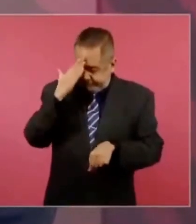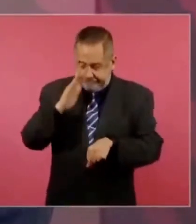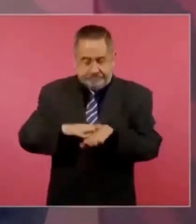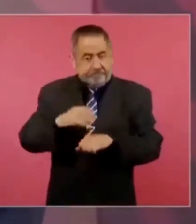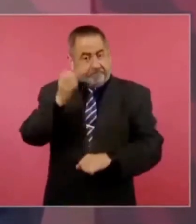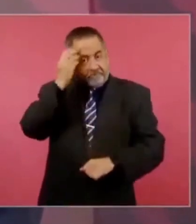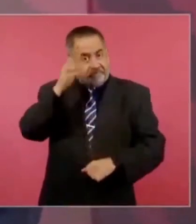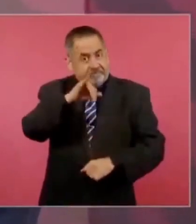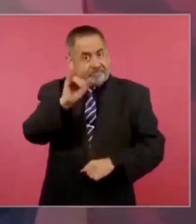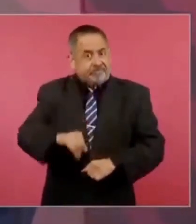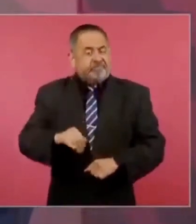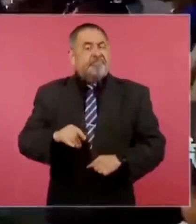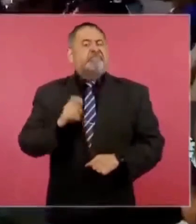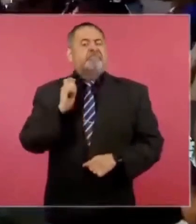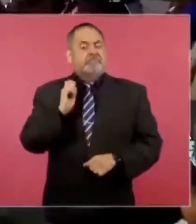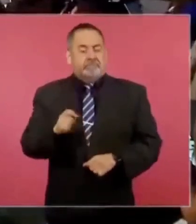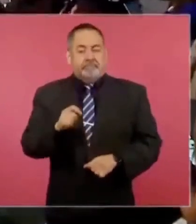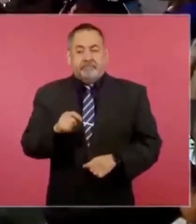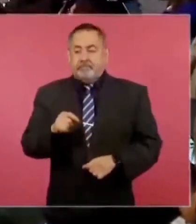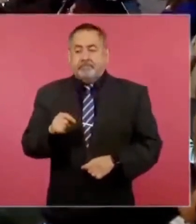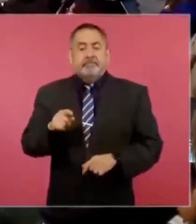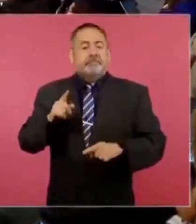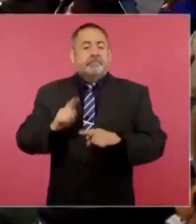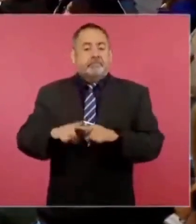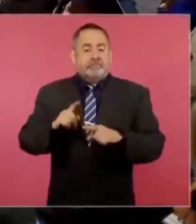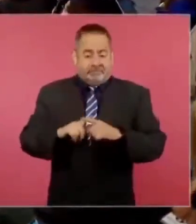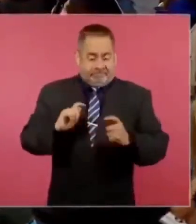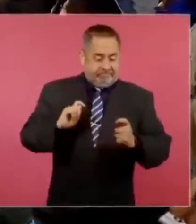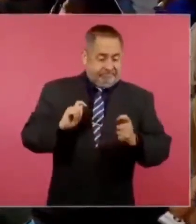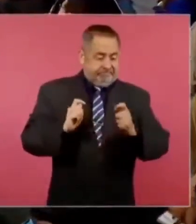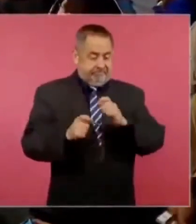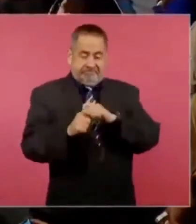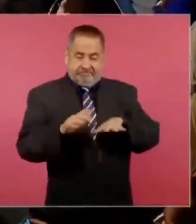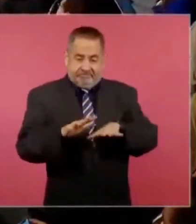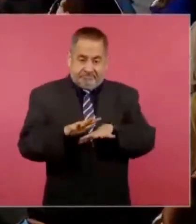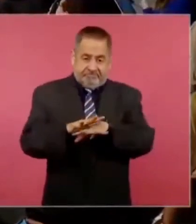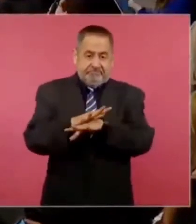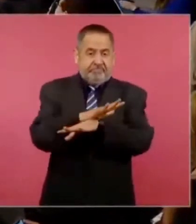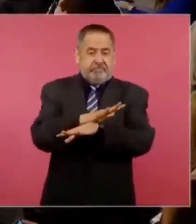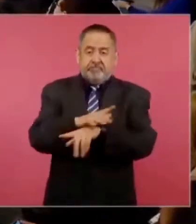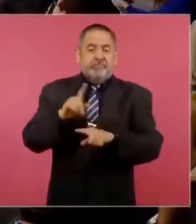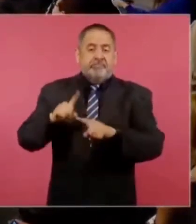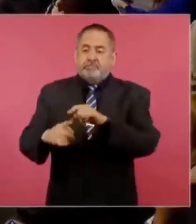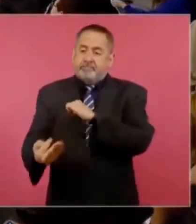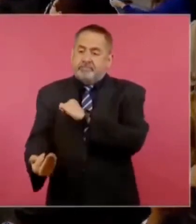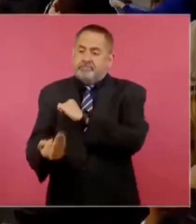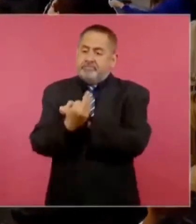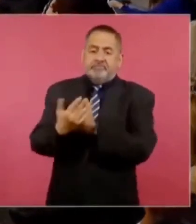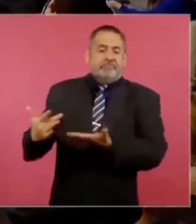que quien respalda la transformación es el pueblo.